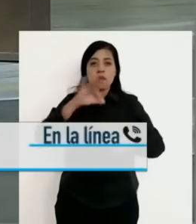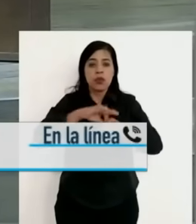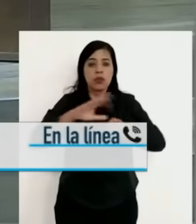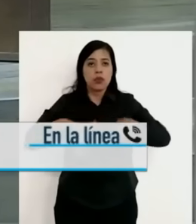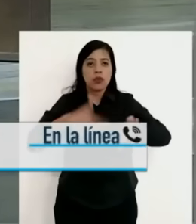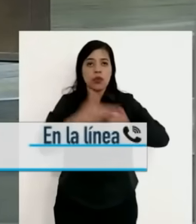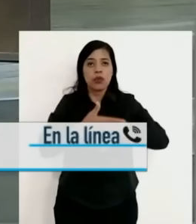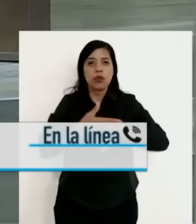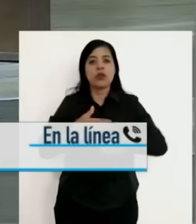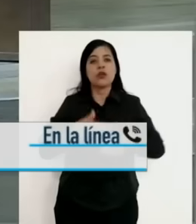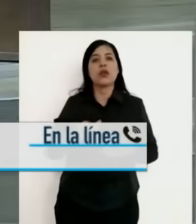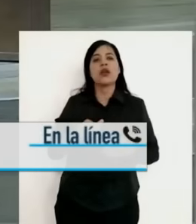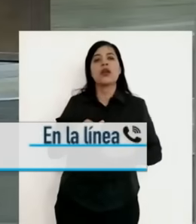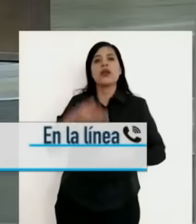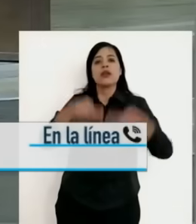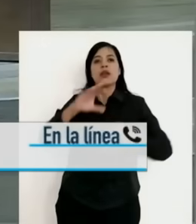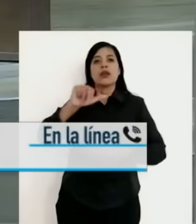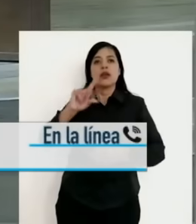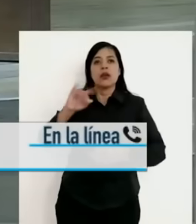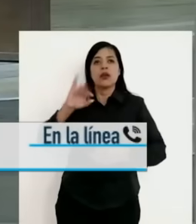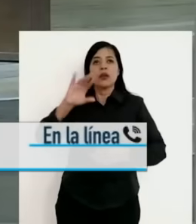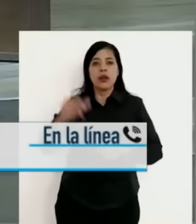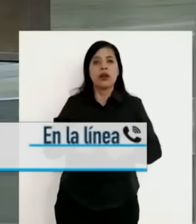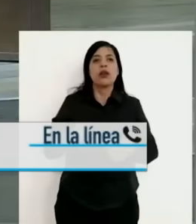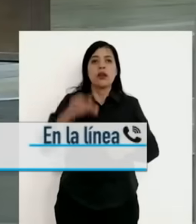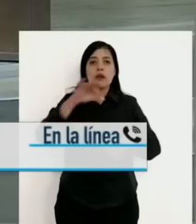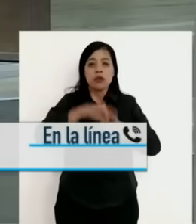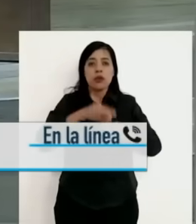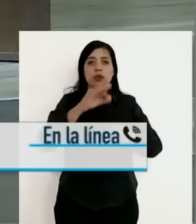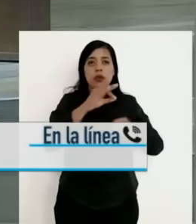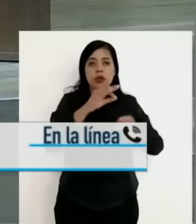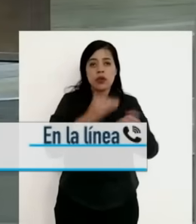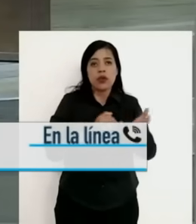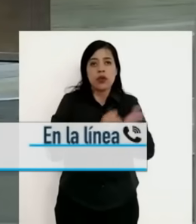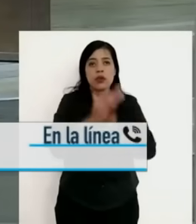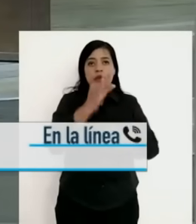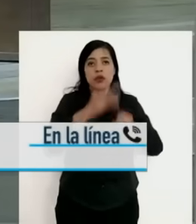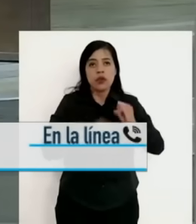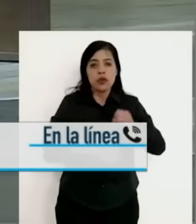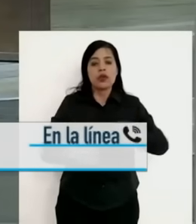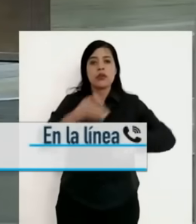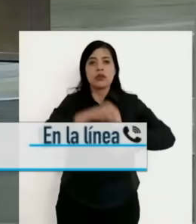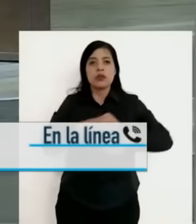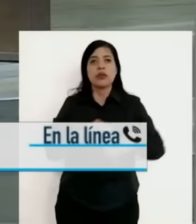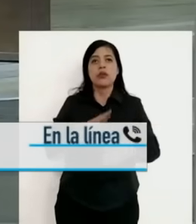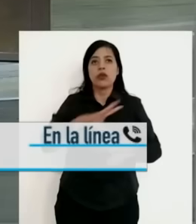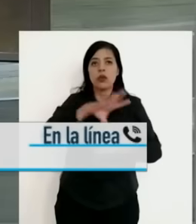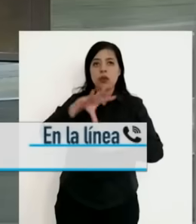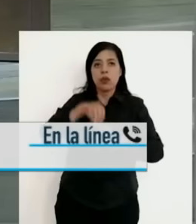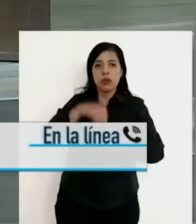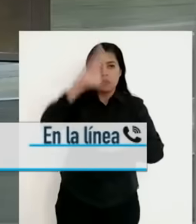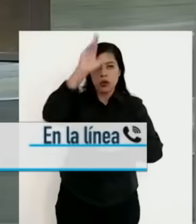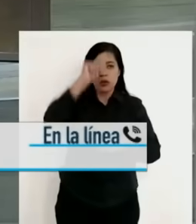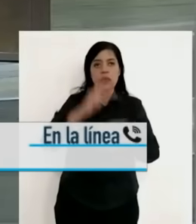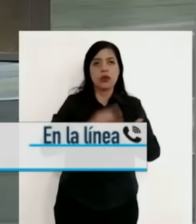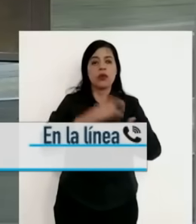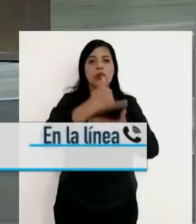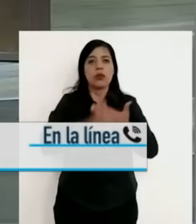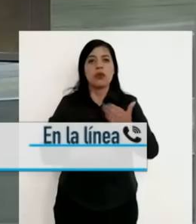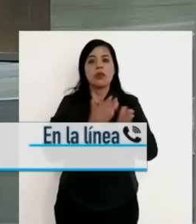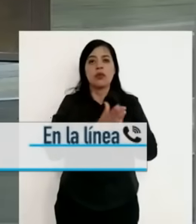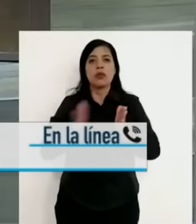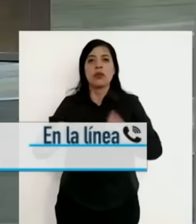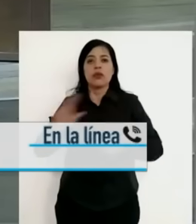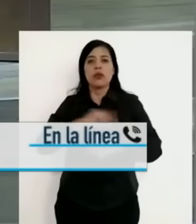en el proceso porque evidentemente tiene miedo. Amañada y aberrante, dijo el dirigente claro, nacional del Partido Acción Nacional. ¿Qué va a